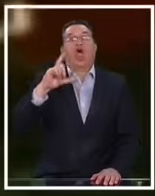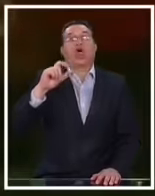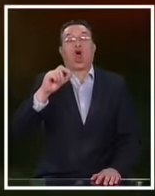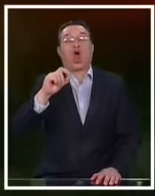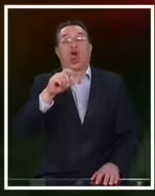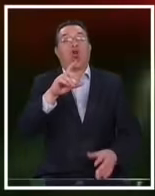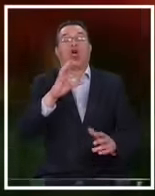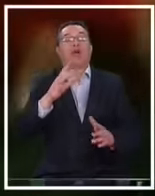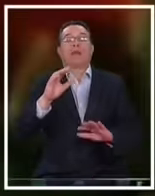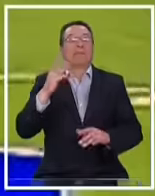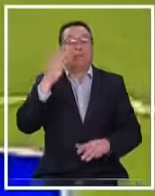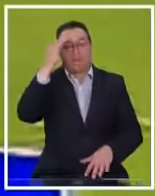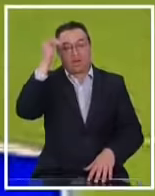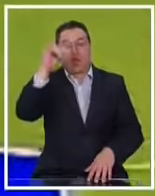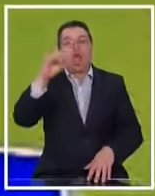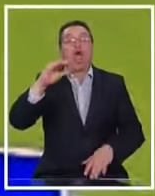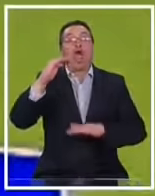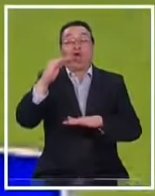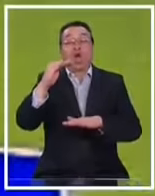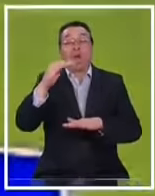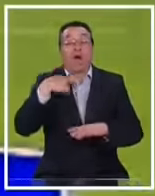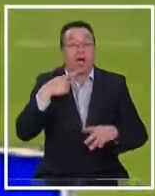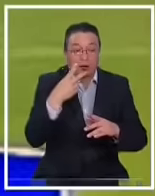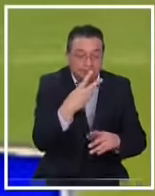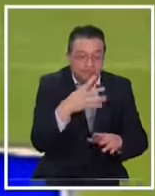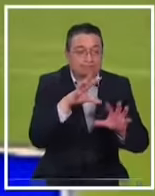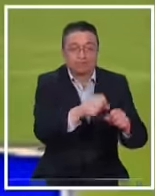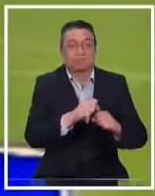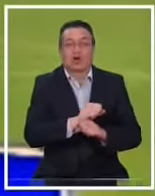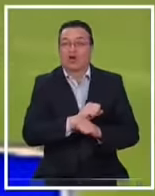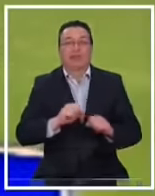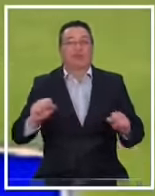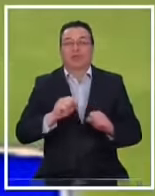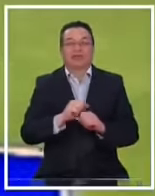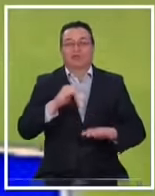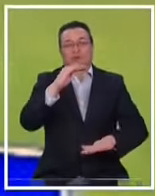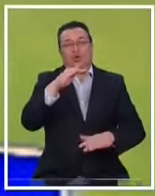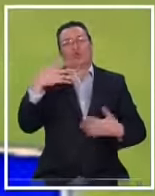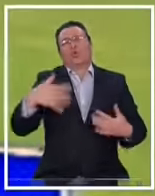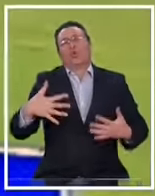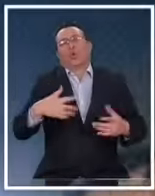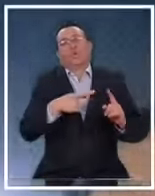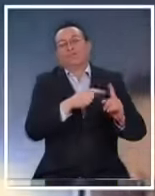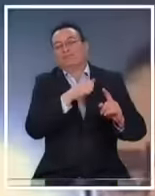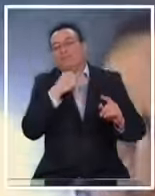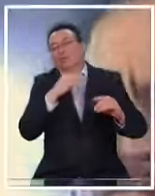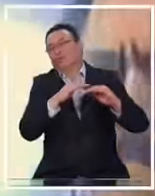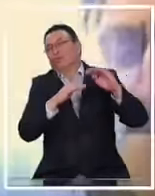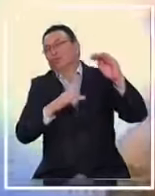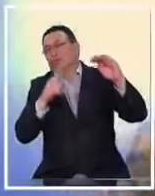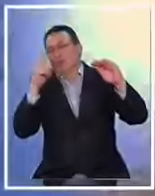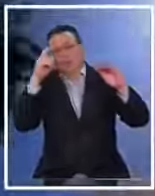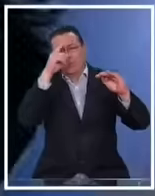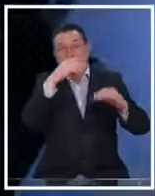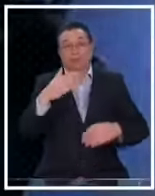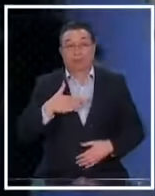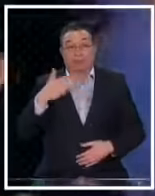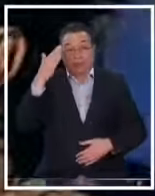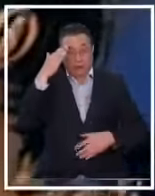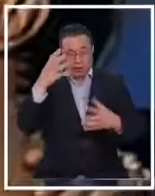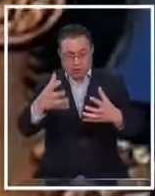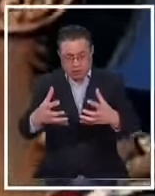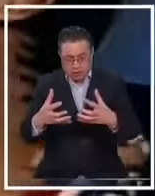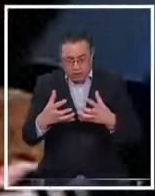no se toca, de que no podíamos acceder a un trofeo de esta naturaleza. Entonces, yo recuerdo cuando llegan la Copa y